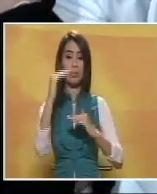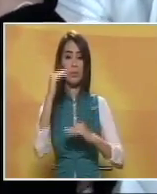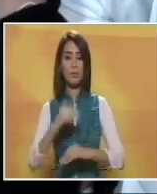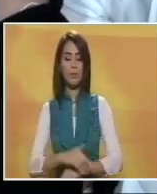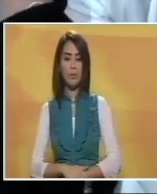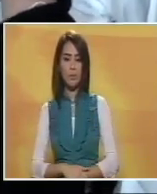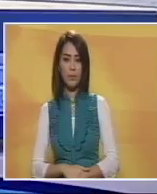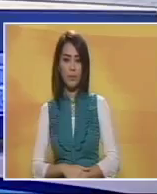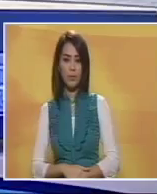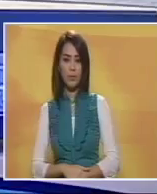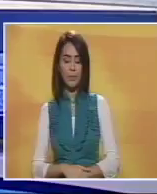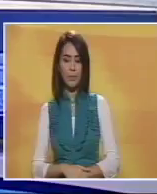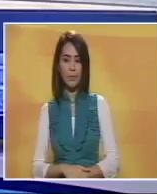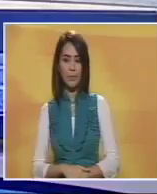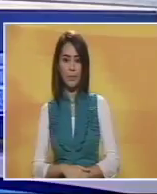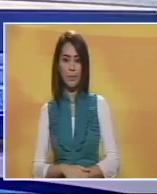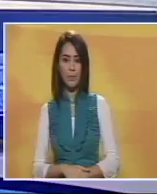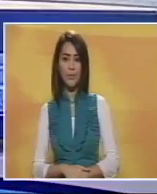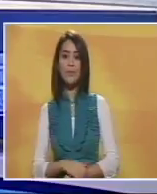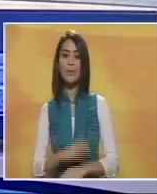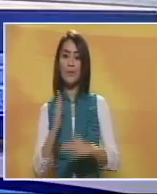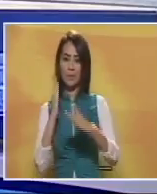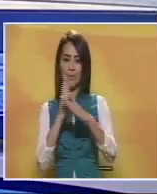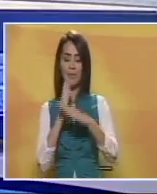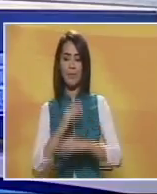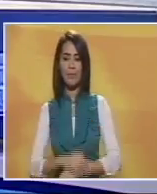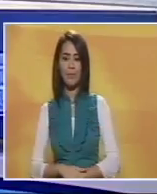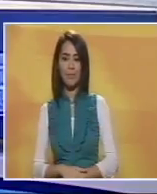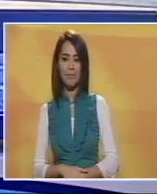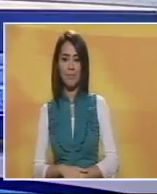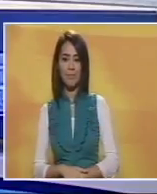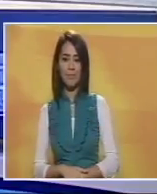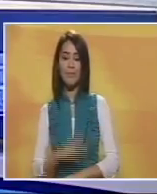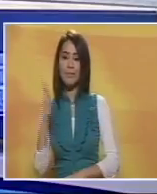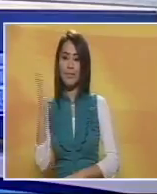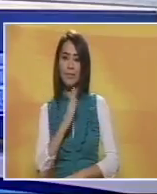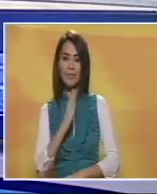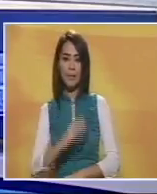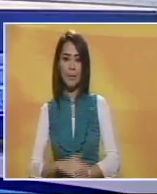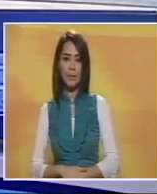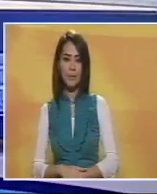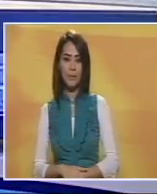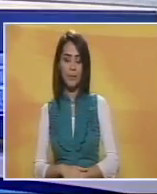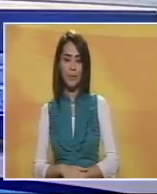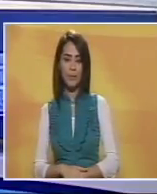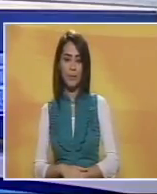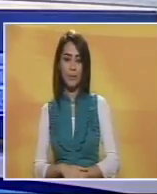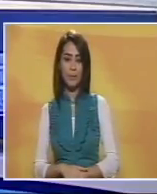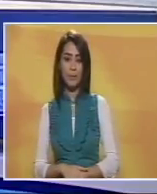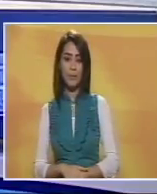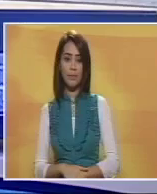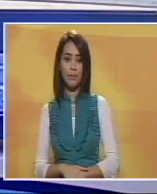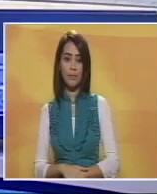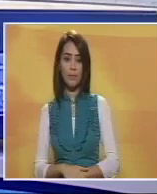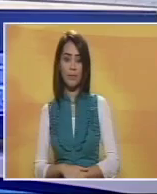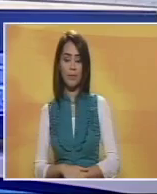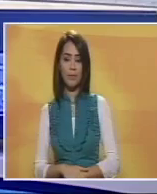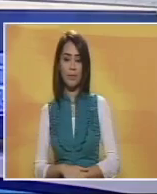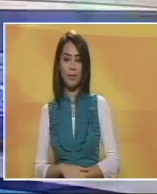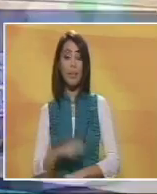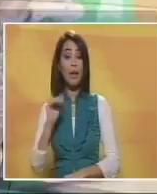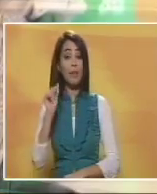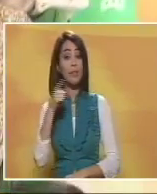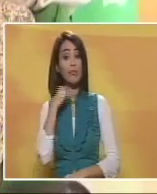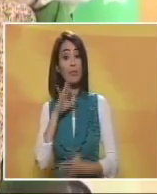alcanzados. Amigos, momento de hacer nuestra primera pausa. Al regreso. Adiós a la más longeva.